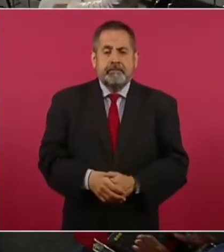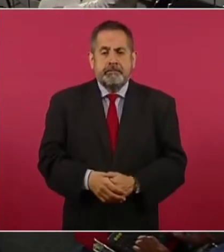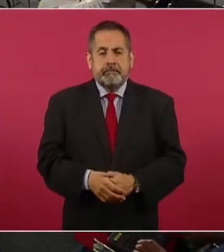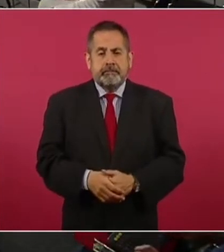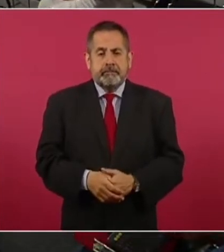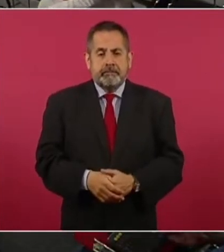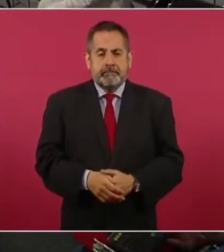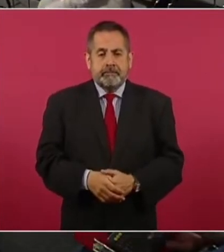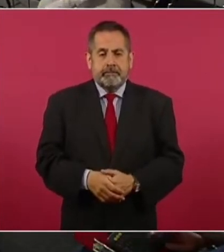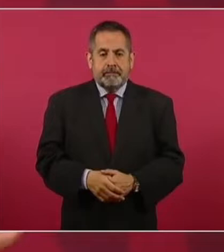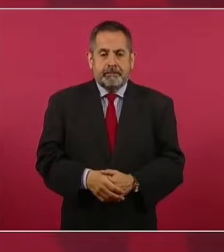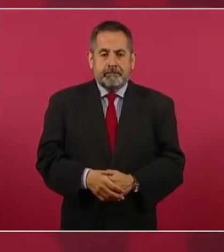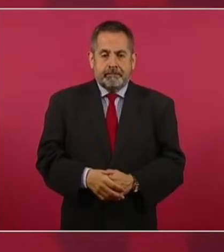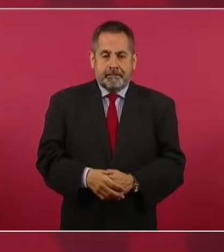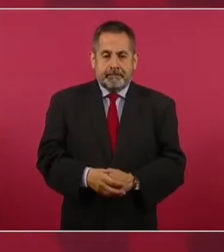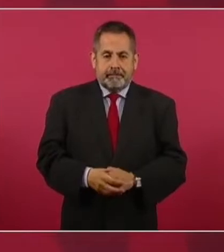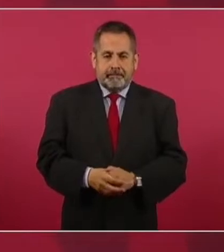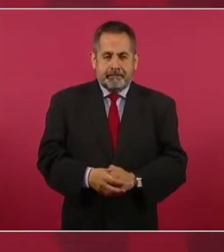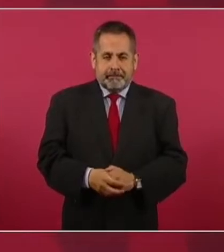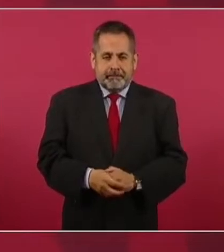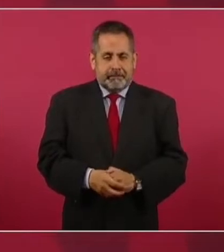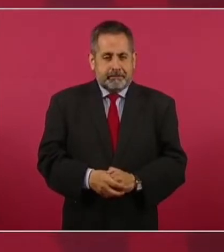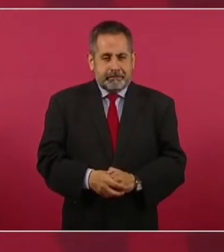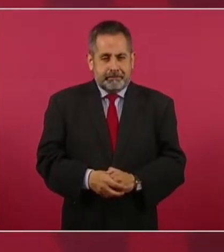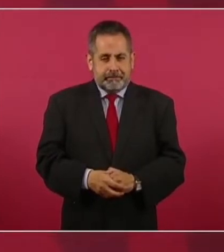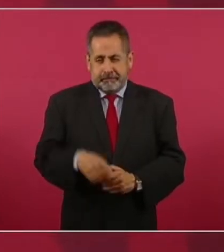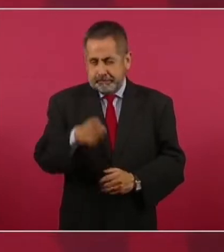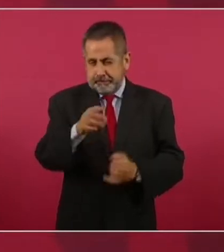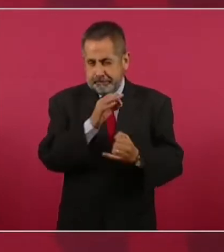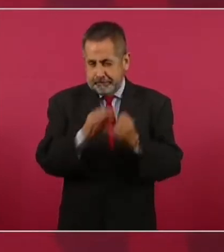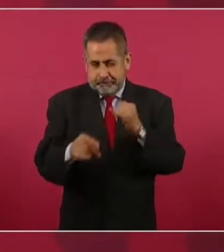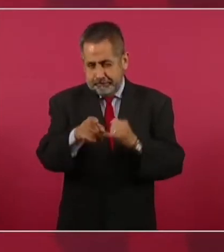Es que eso último está de veras